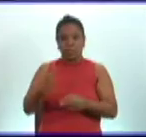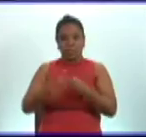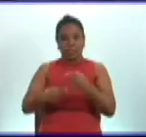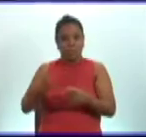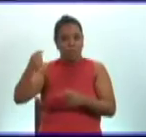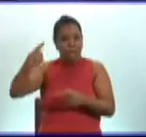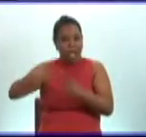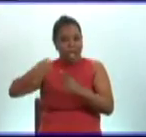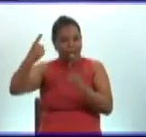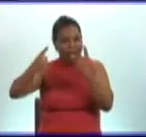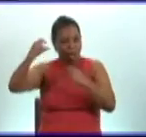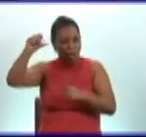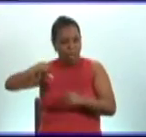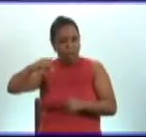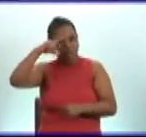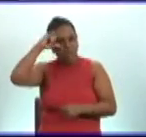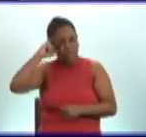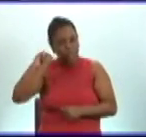no?